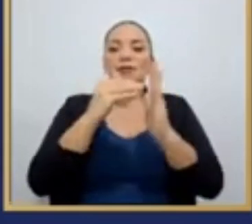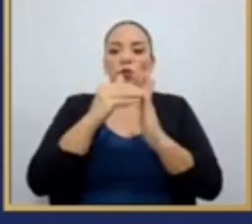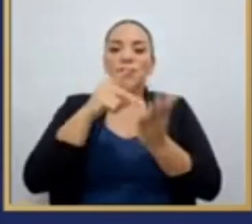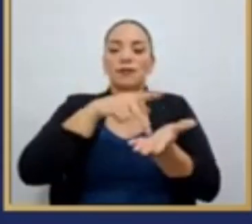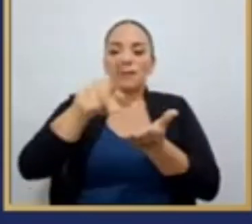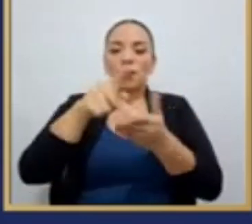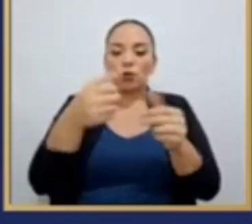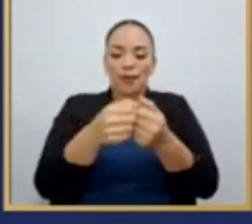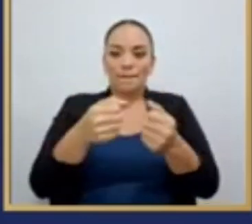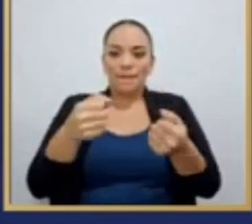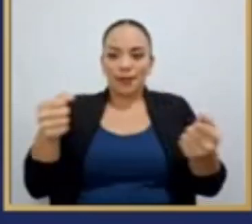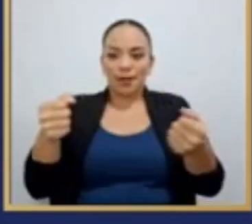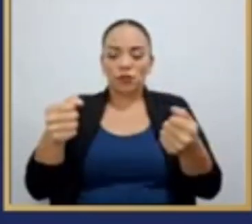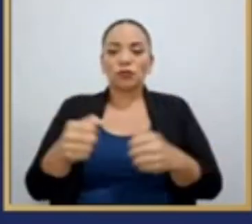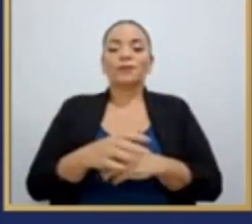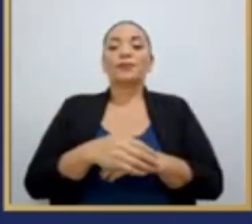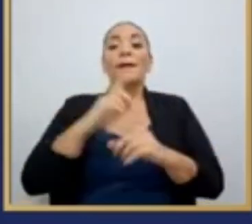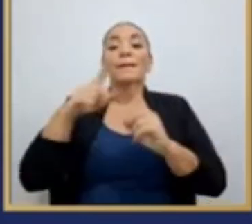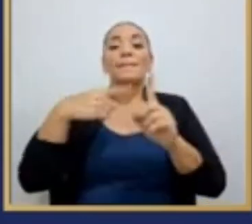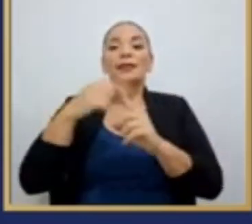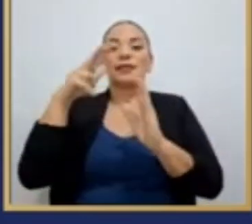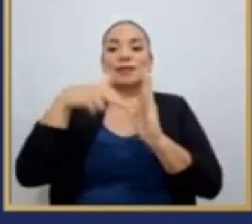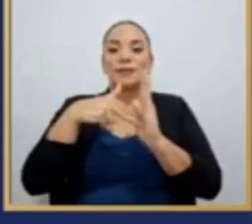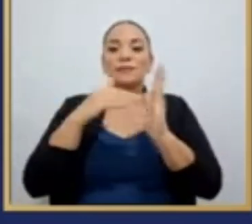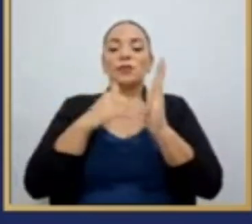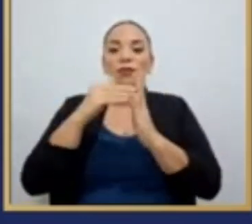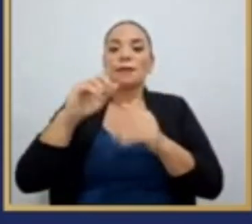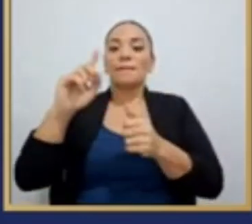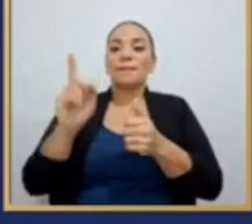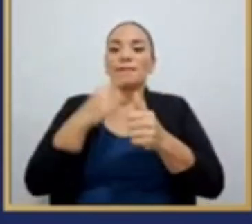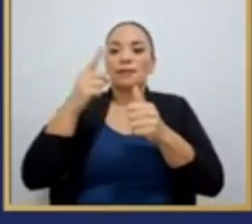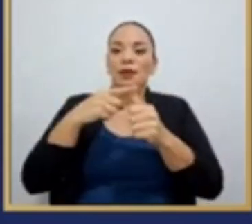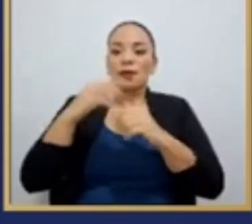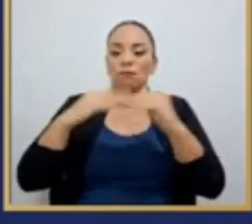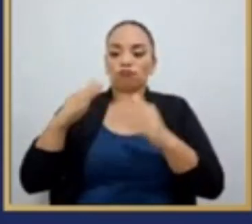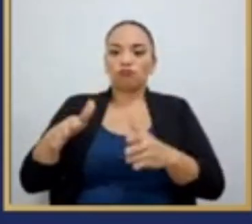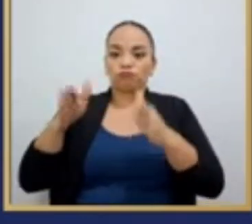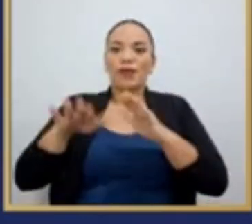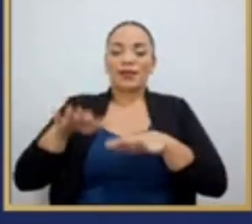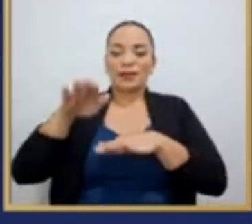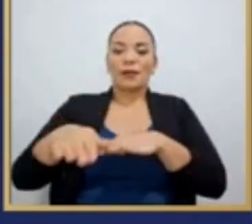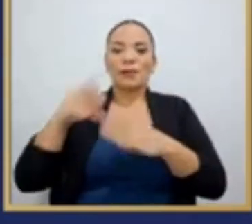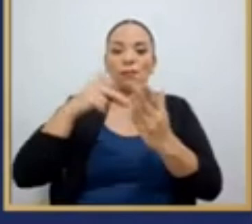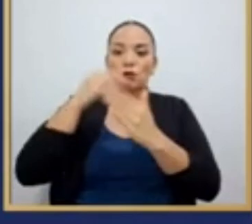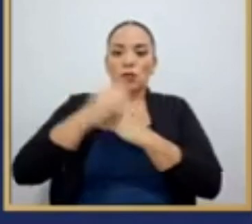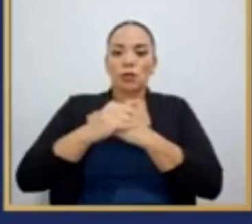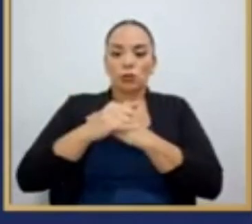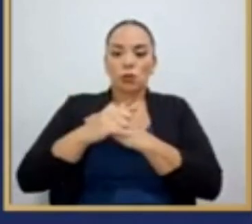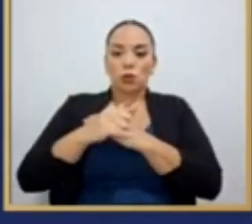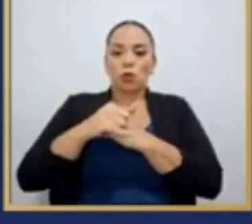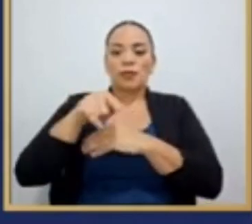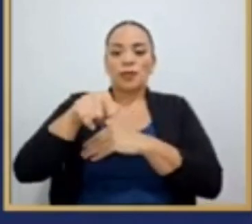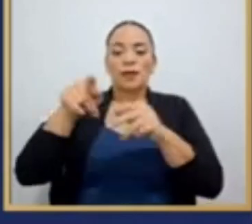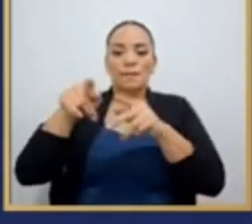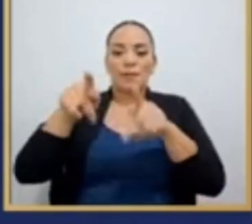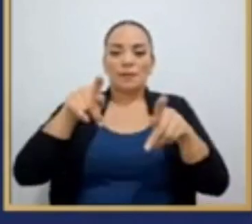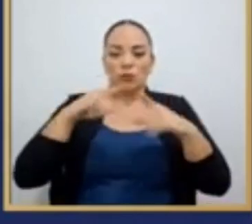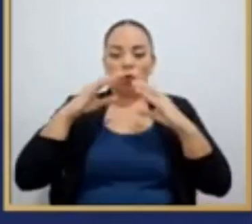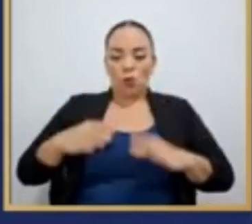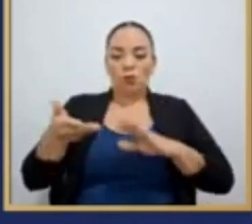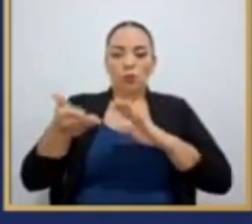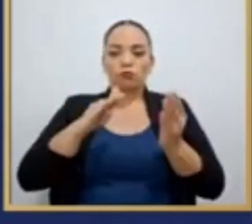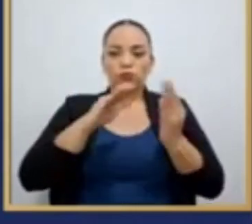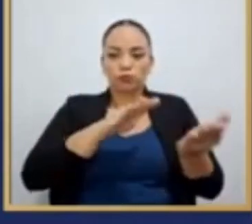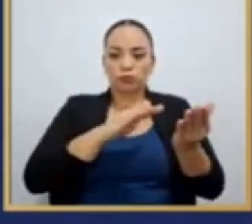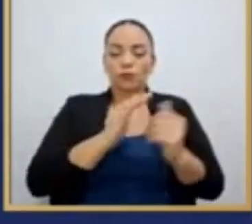los planos y 3.000 millones para la primera etapa del proyecto de morgue en la zona sur. Muy bien, don